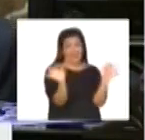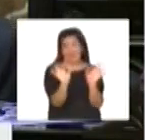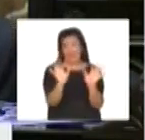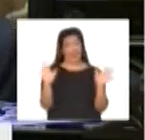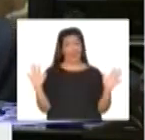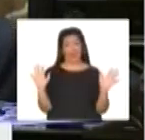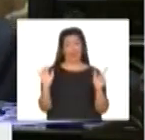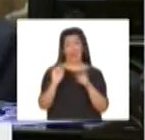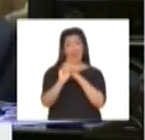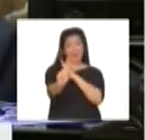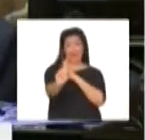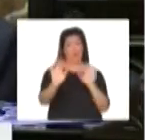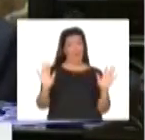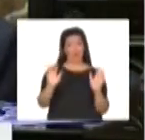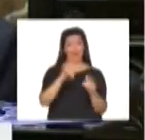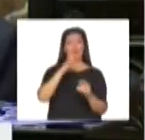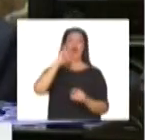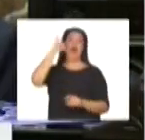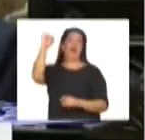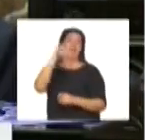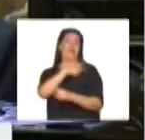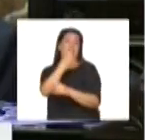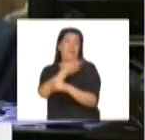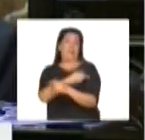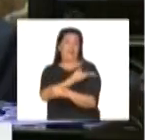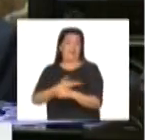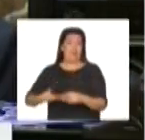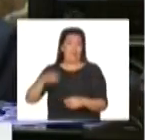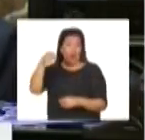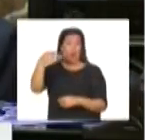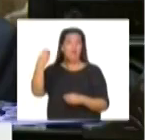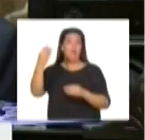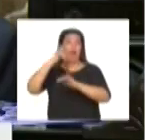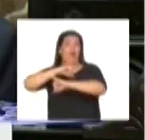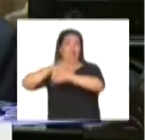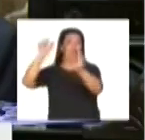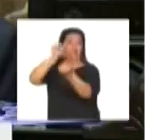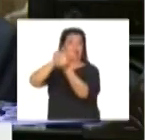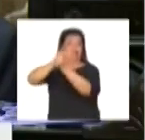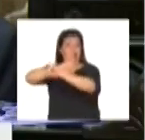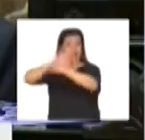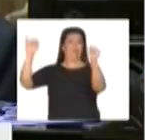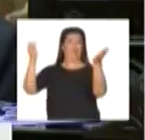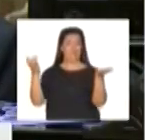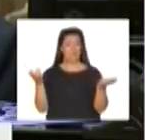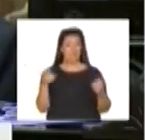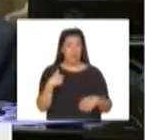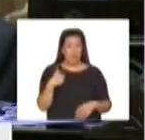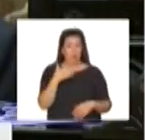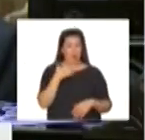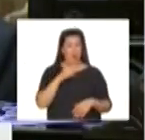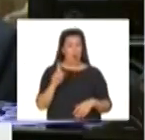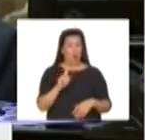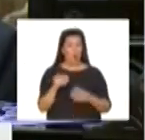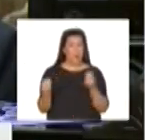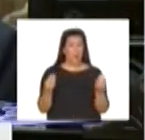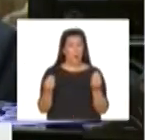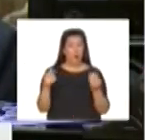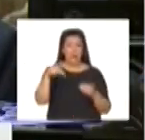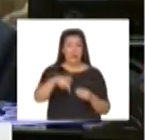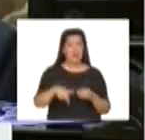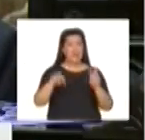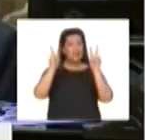exterminados o por lo menos van a perder en su territorio. A Macri, o te rendís o